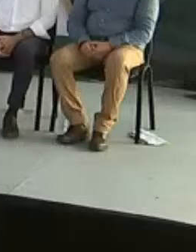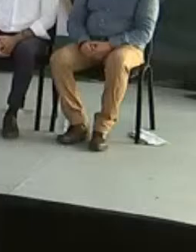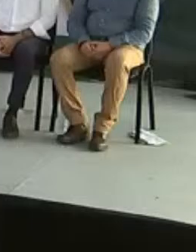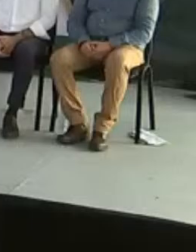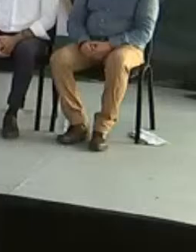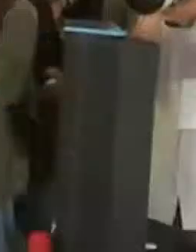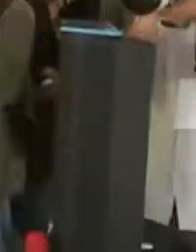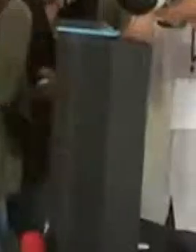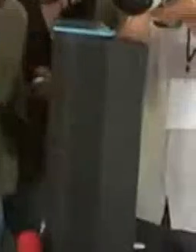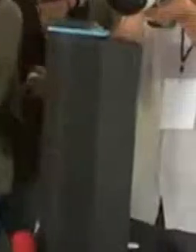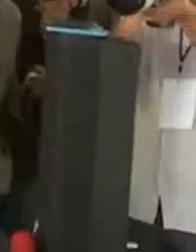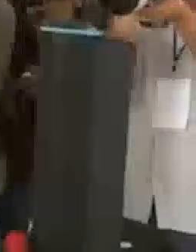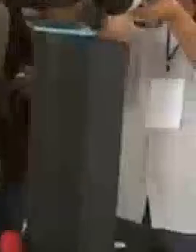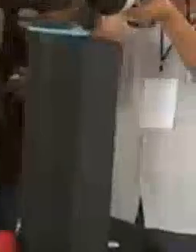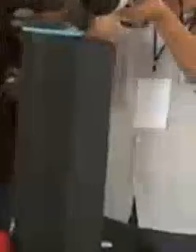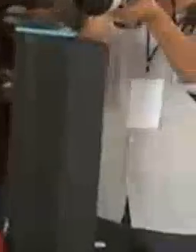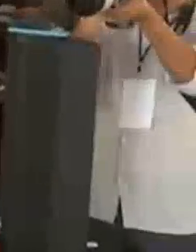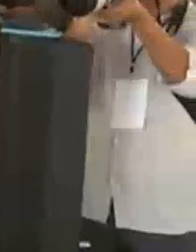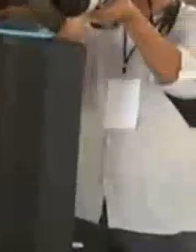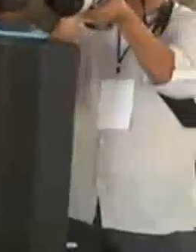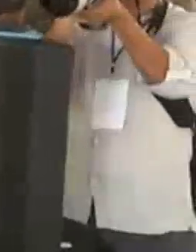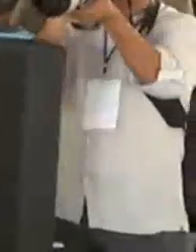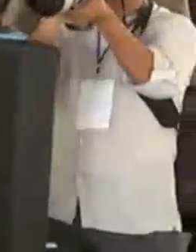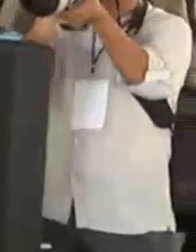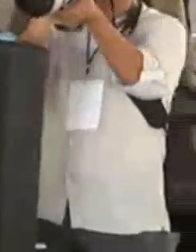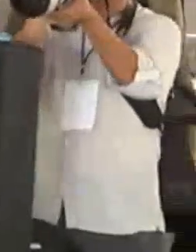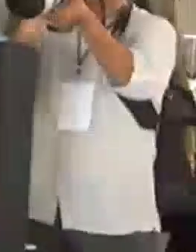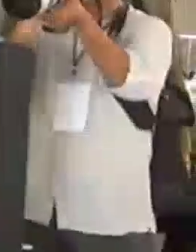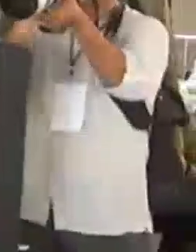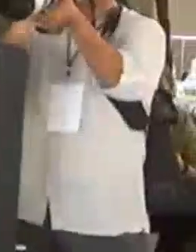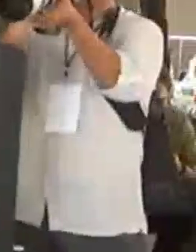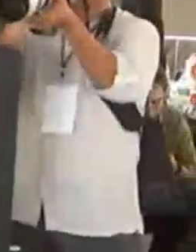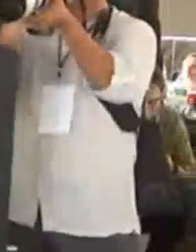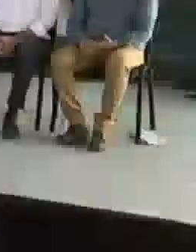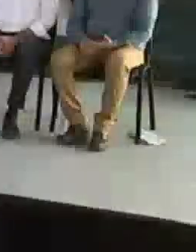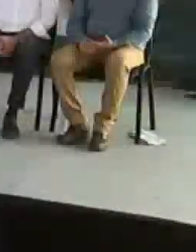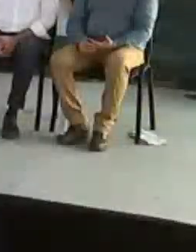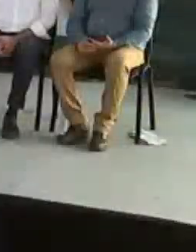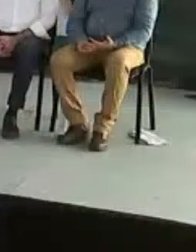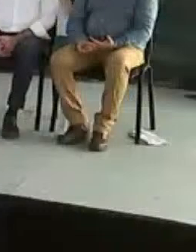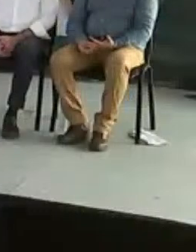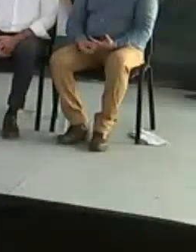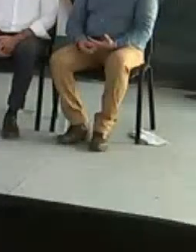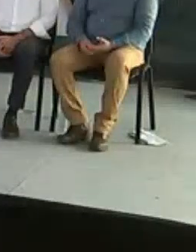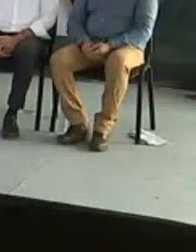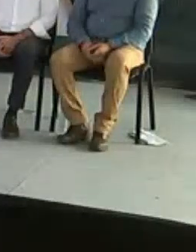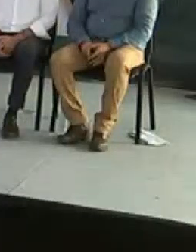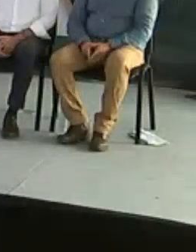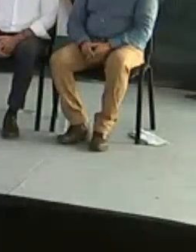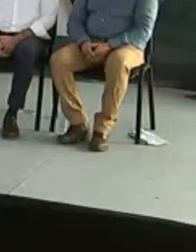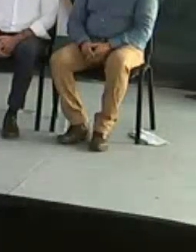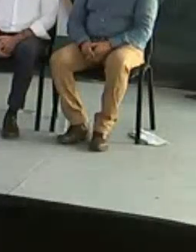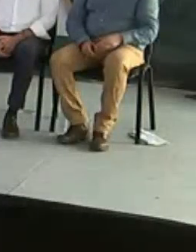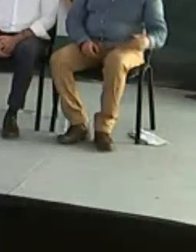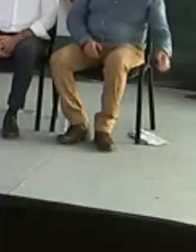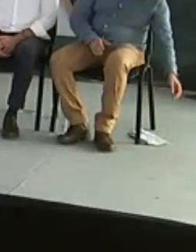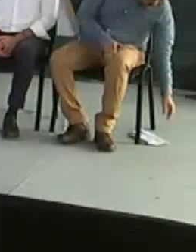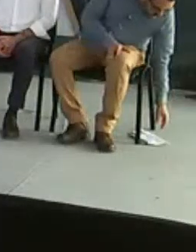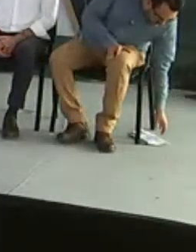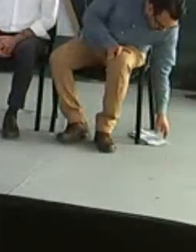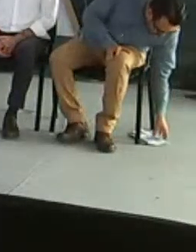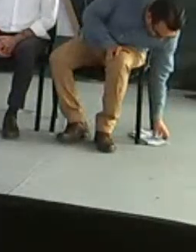sean bienvenidos. Procedemos con el mensaje de bienvenida a cargo del gobernador constitucional del estado de